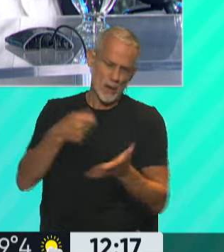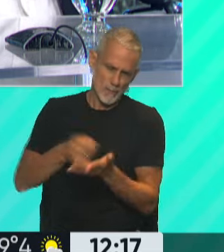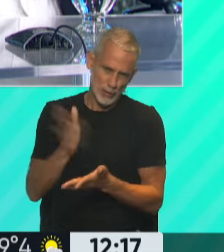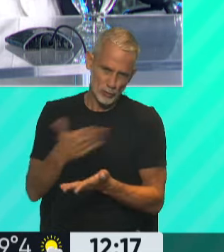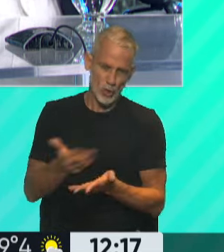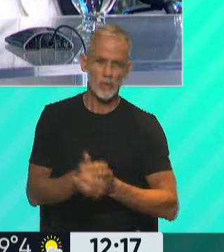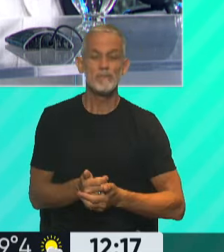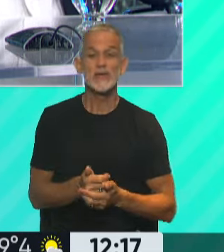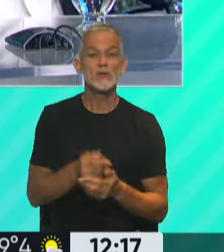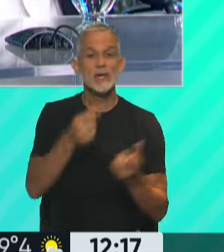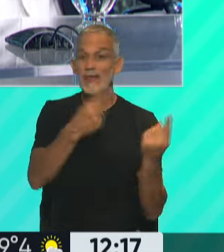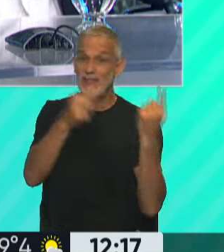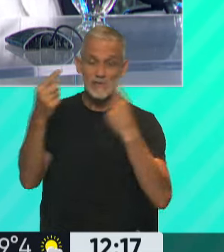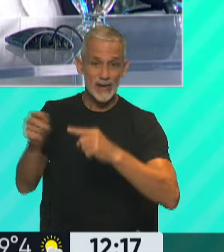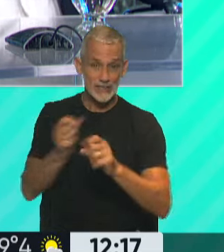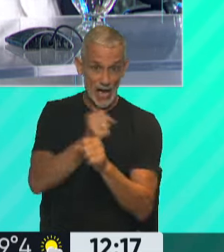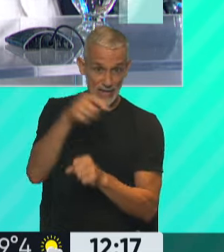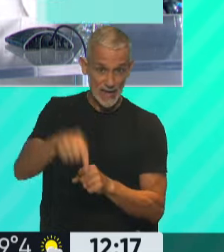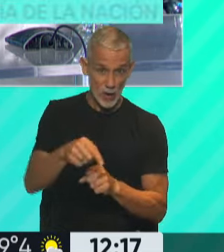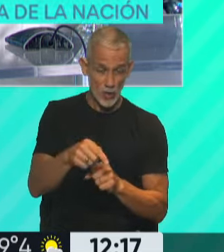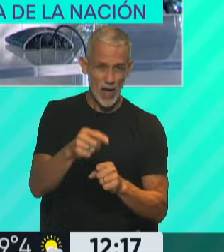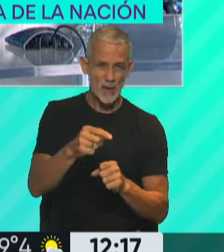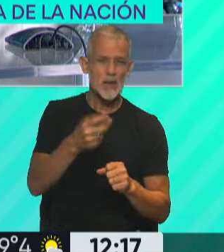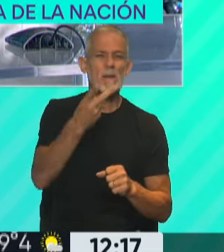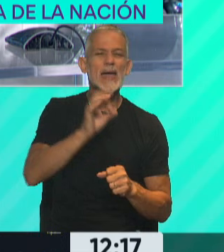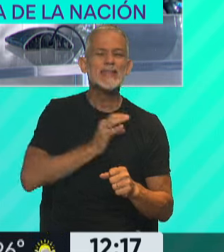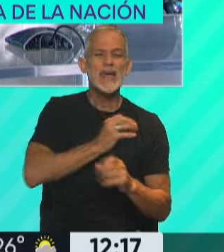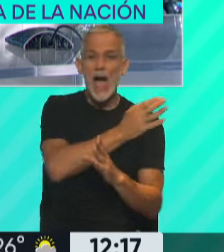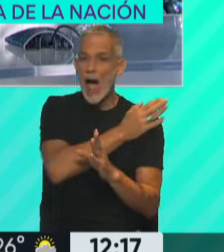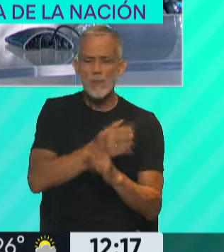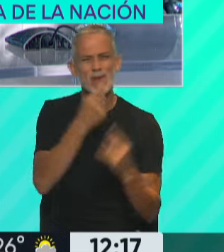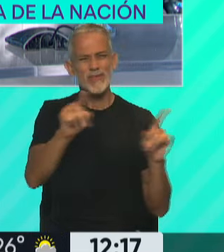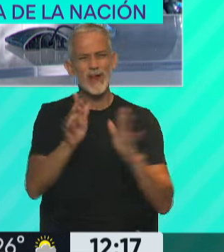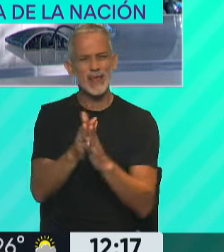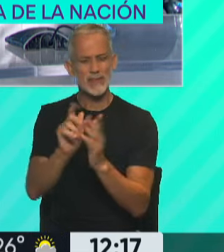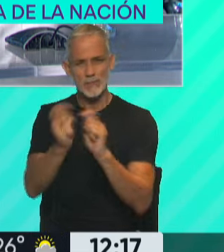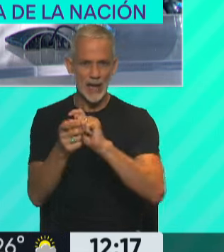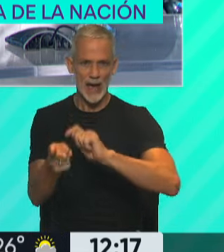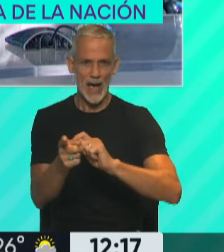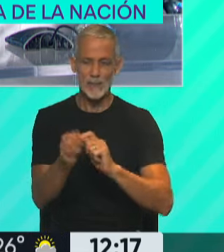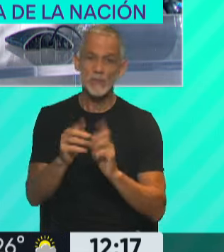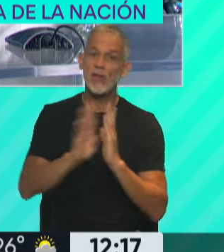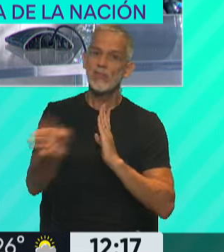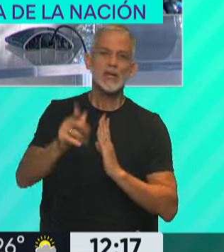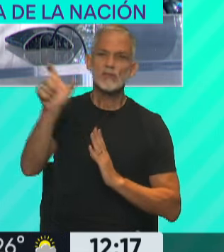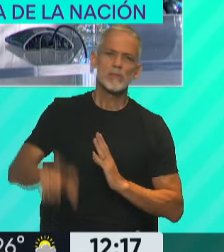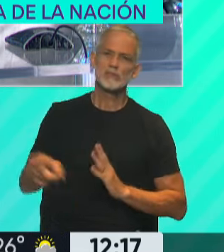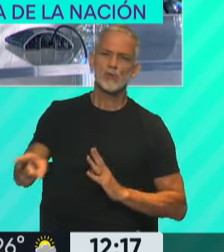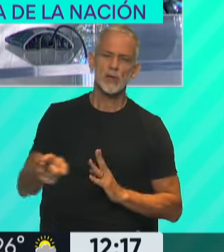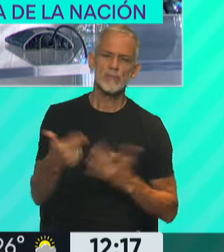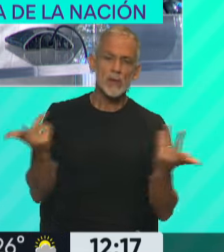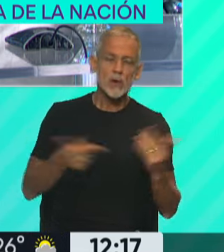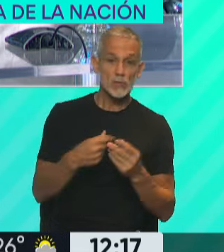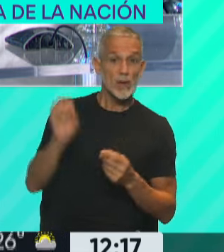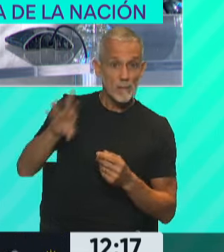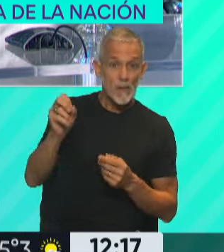se va a diferenciar de lo que se vino haciendo en los últimos 20 años, que va a ir directamente al usuario, es decir, se le va a depositar en